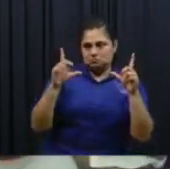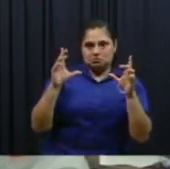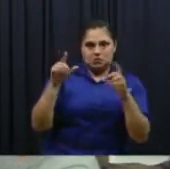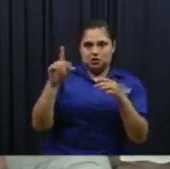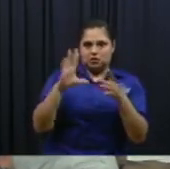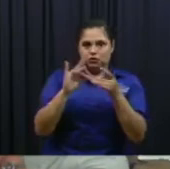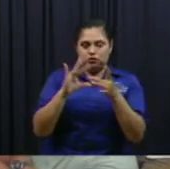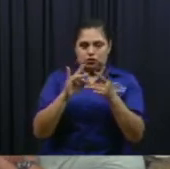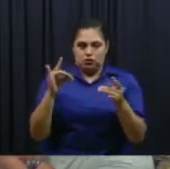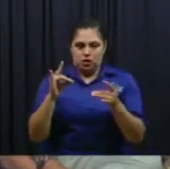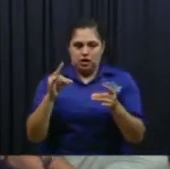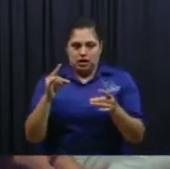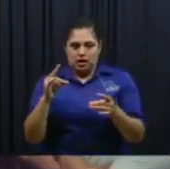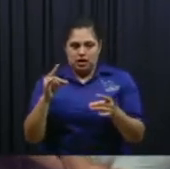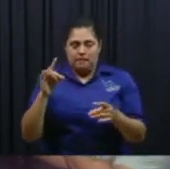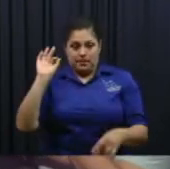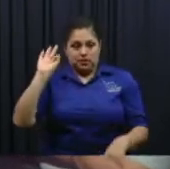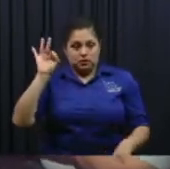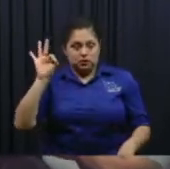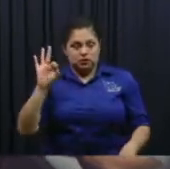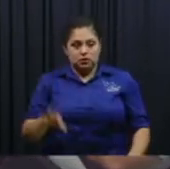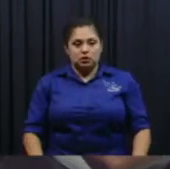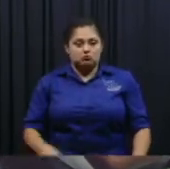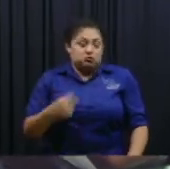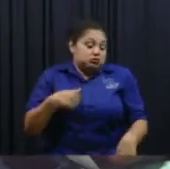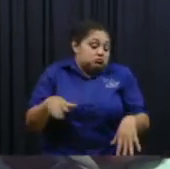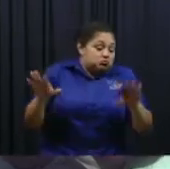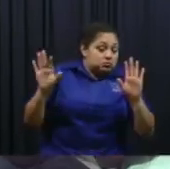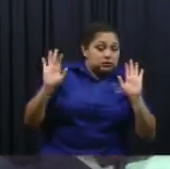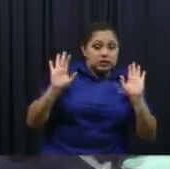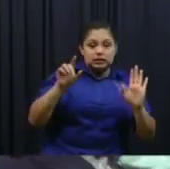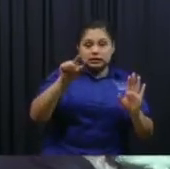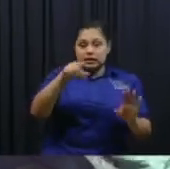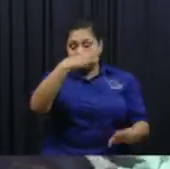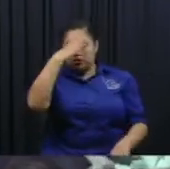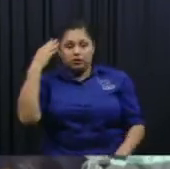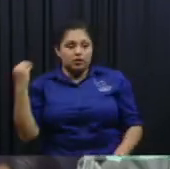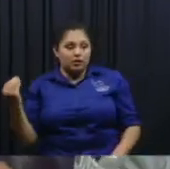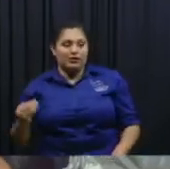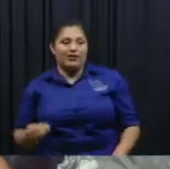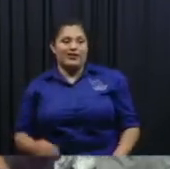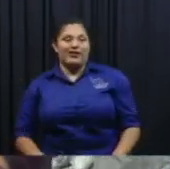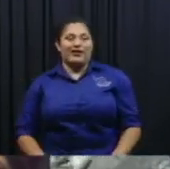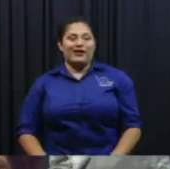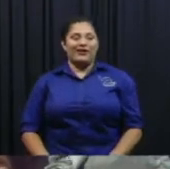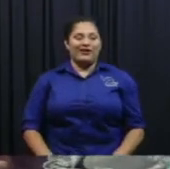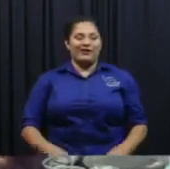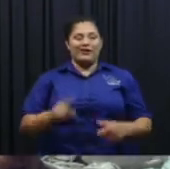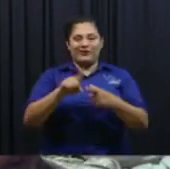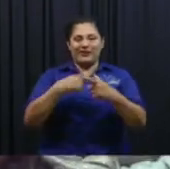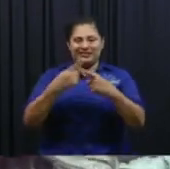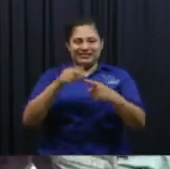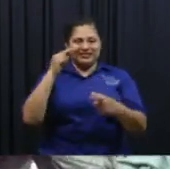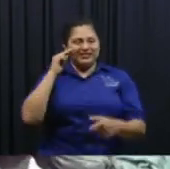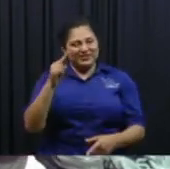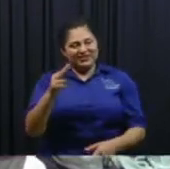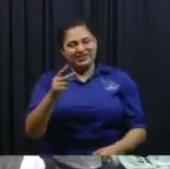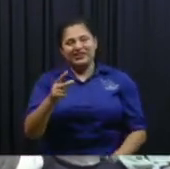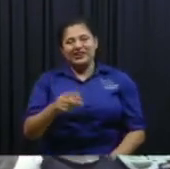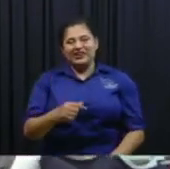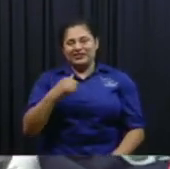aquel yo no sé si se le olvidó porque cuando lo miro Contame otra vez aquello ya no me lo cuenta